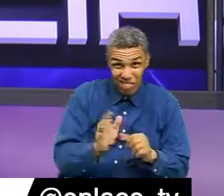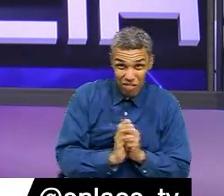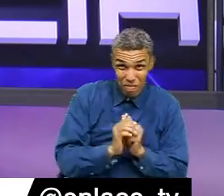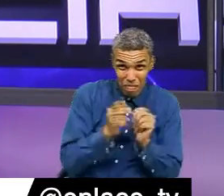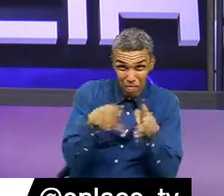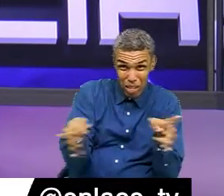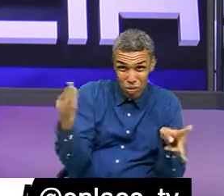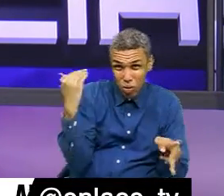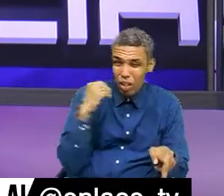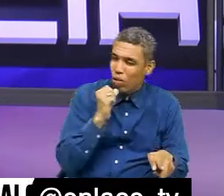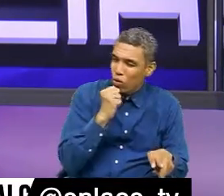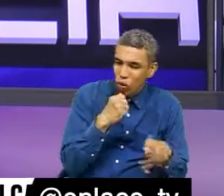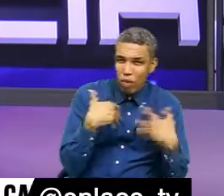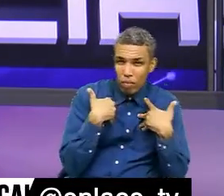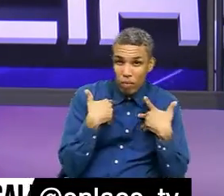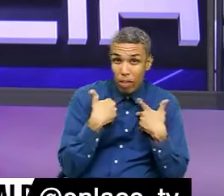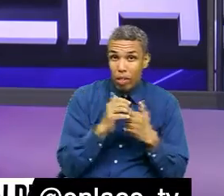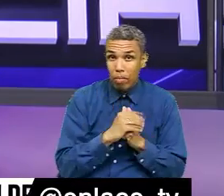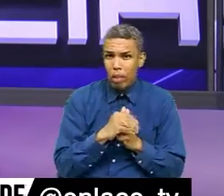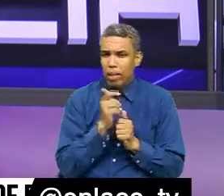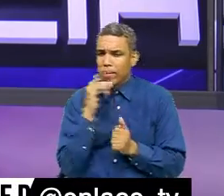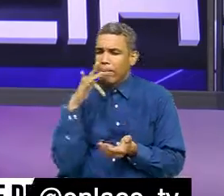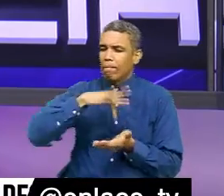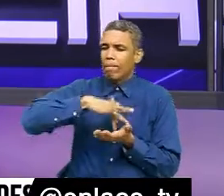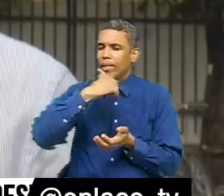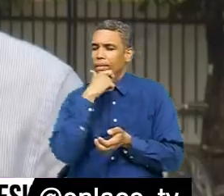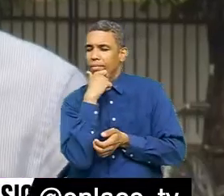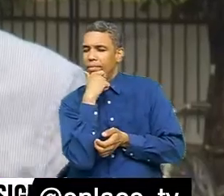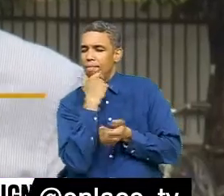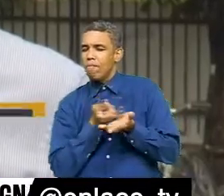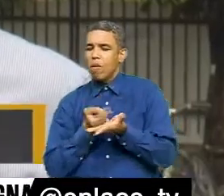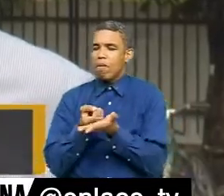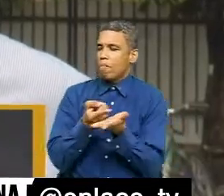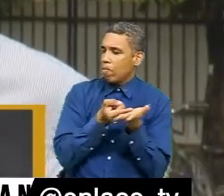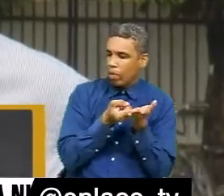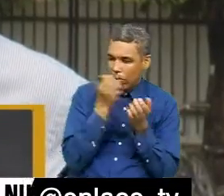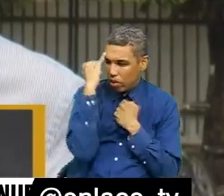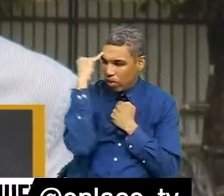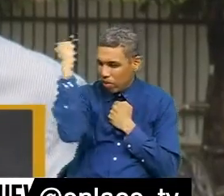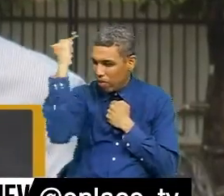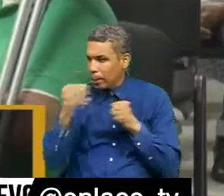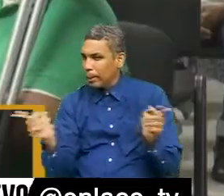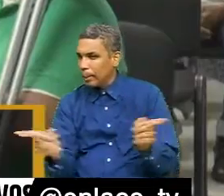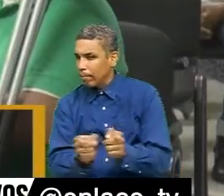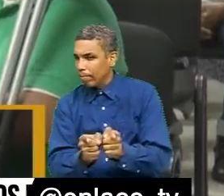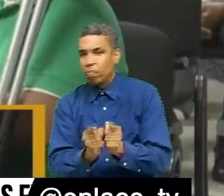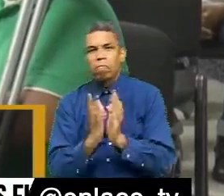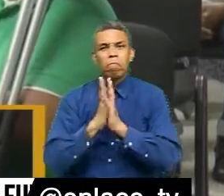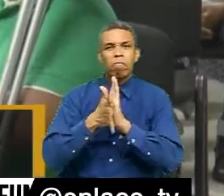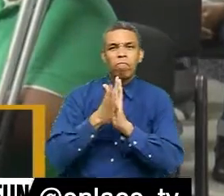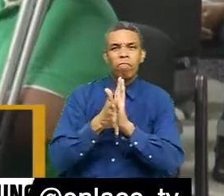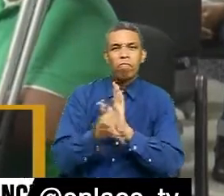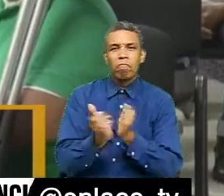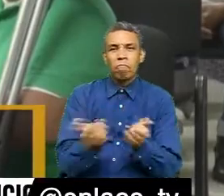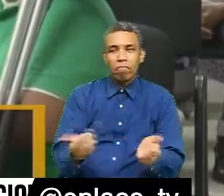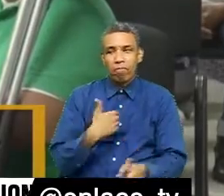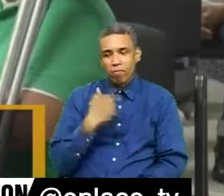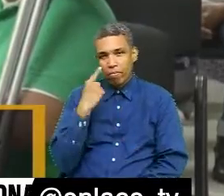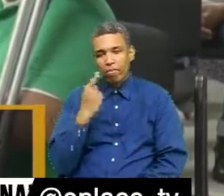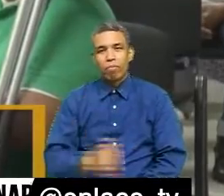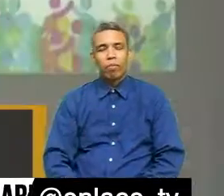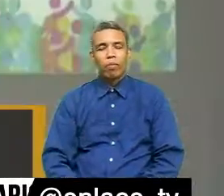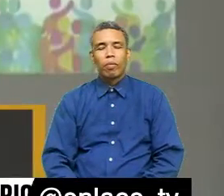de las víctimas es la falta de atención oportuna del Estado. El senador Juan Manuel Galán presentó un balance positivo de la jornada cumplida este viernes en Barranca